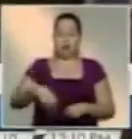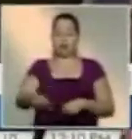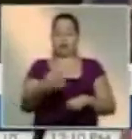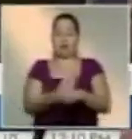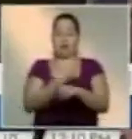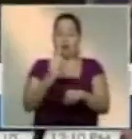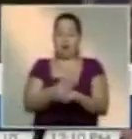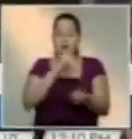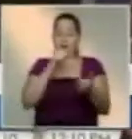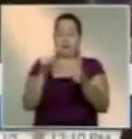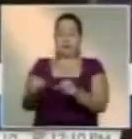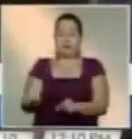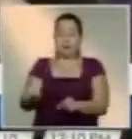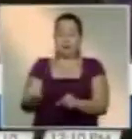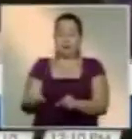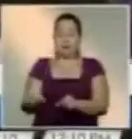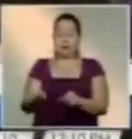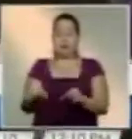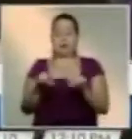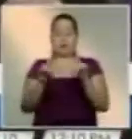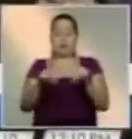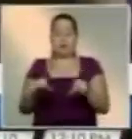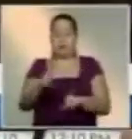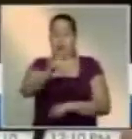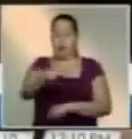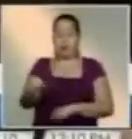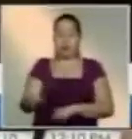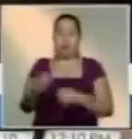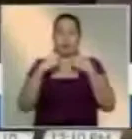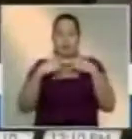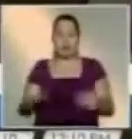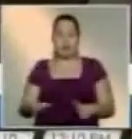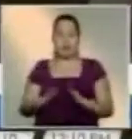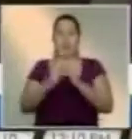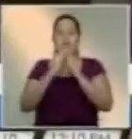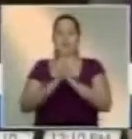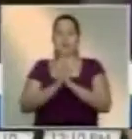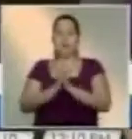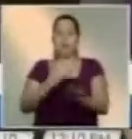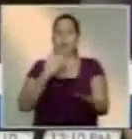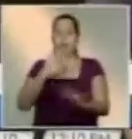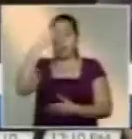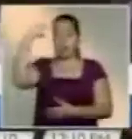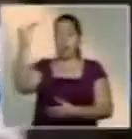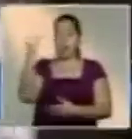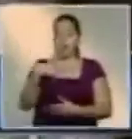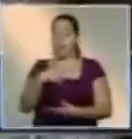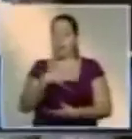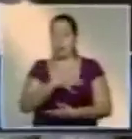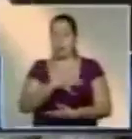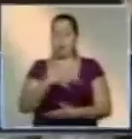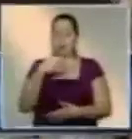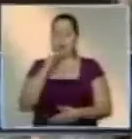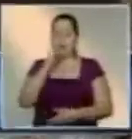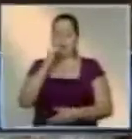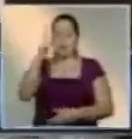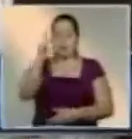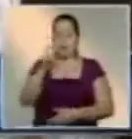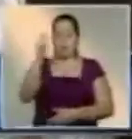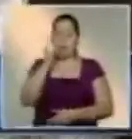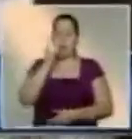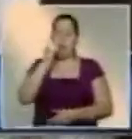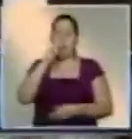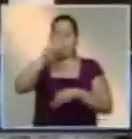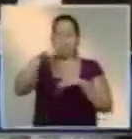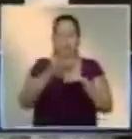pudiera ser un daño considerable desde el punto de vista humano, que nosotros pedimos a Dios que eso no llegue podría ocurrir. Diputado Ismael García, acompañado a